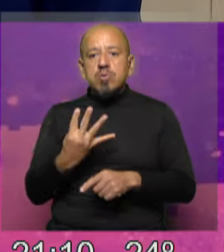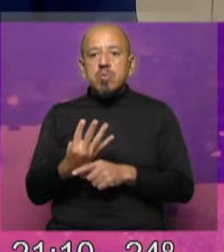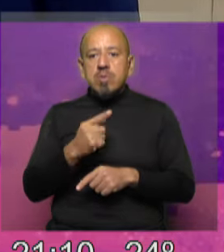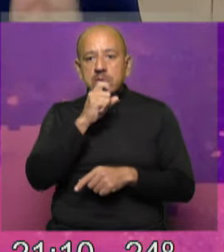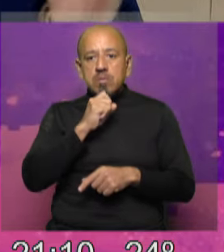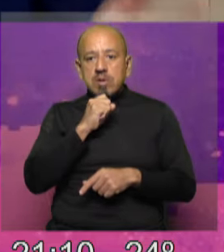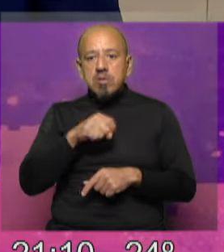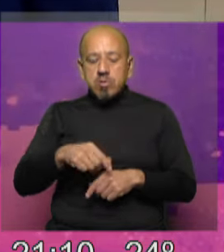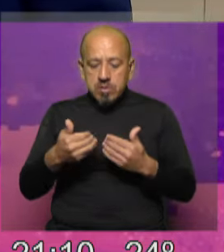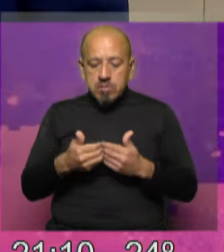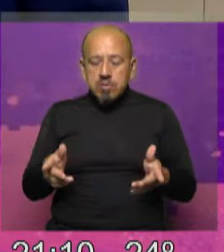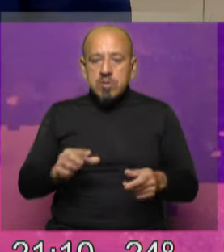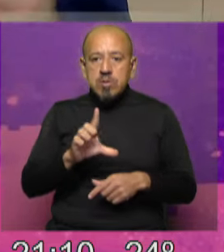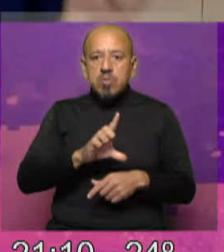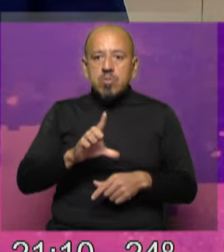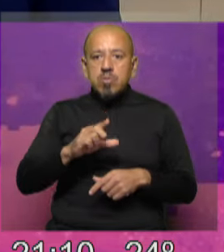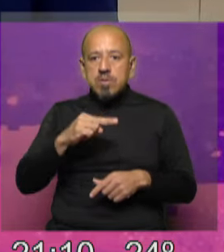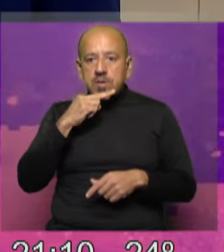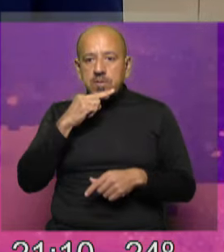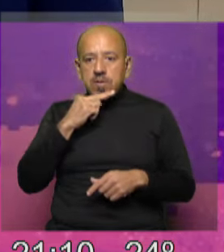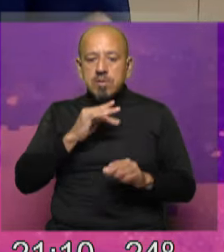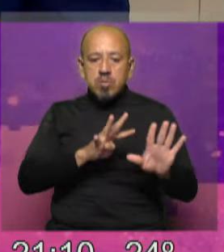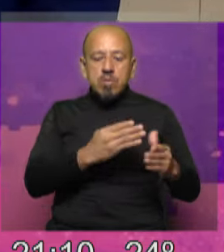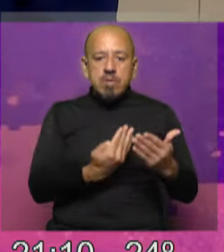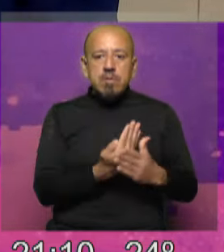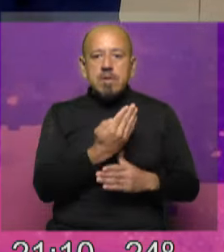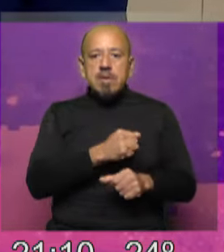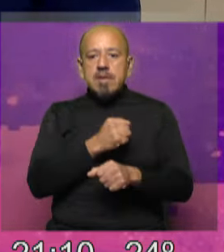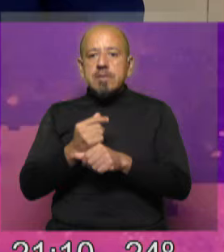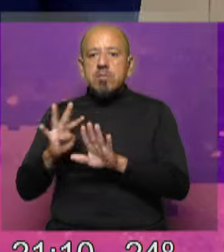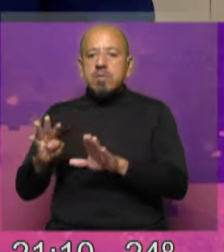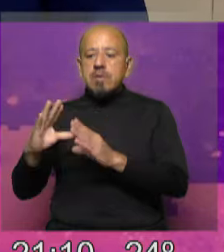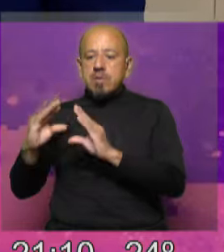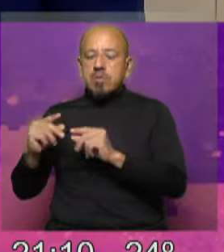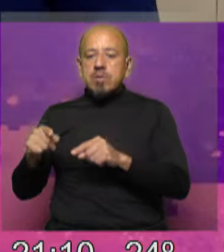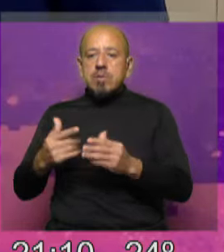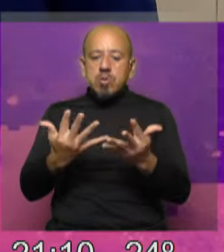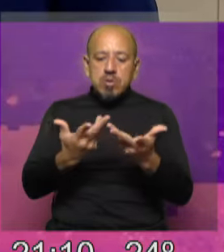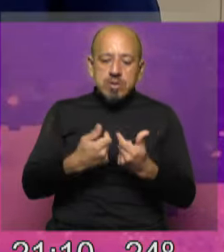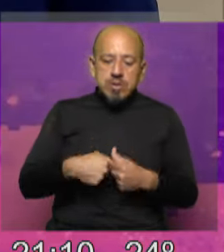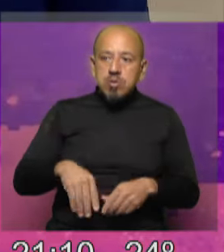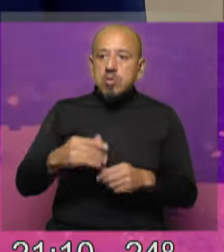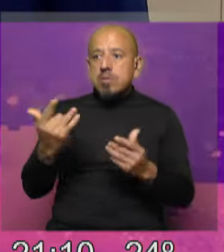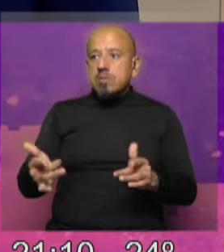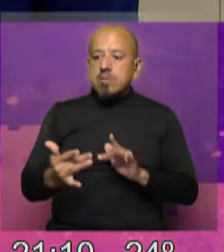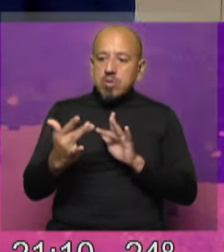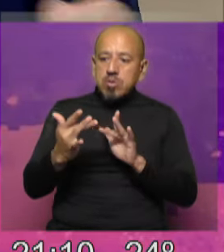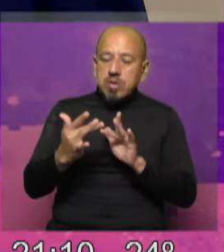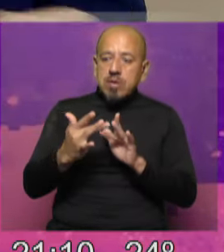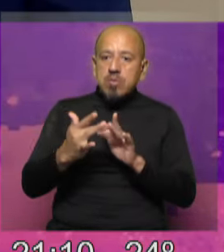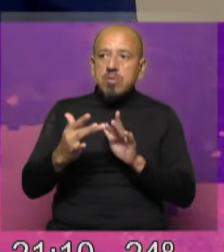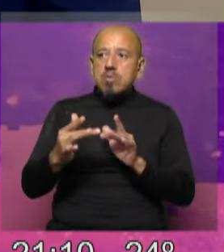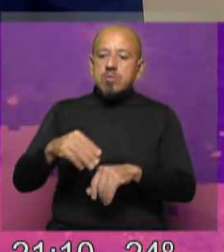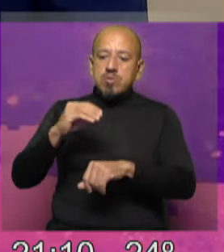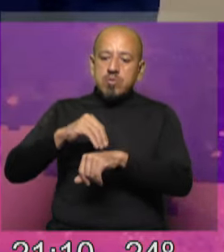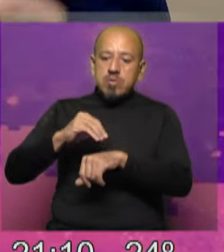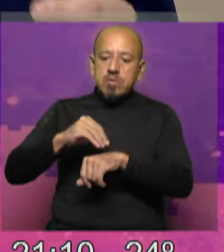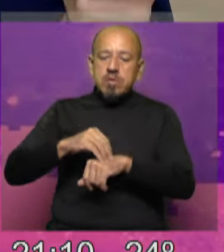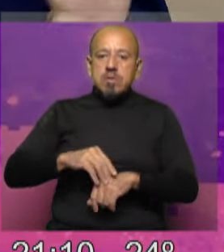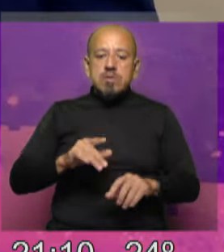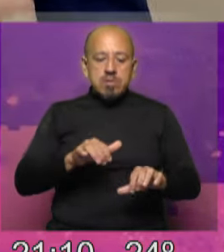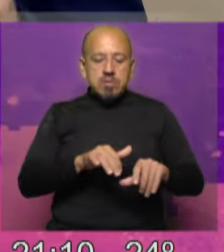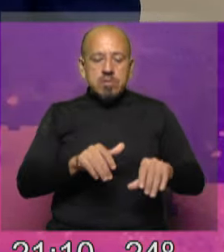marzo abiertos, de lunes a viernes, de 9 de la mañana a 9 de la noche. Las organizaciones nos contactan por las redes sociales, la web ya está